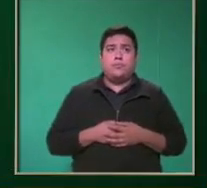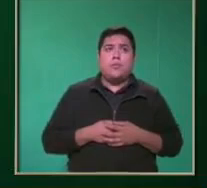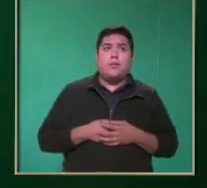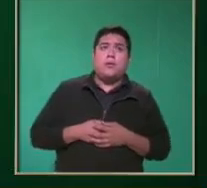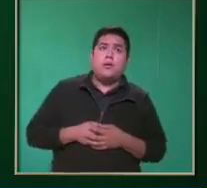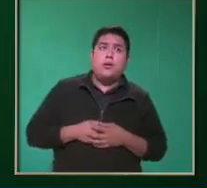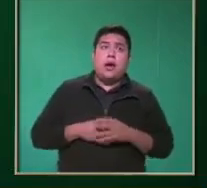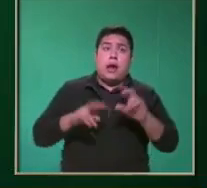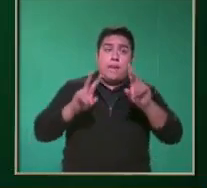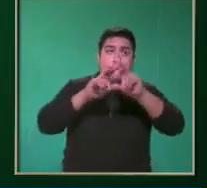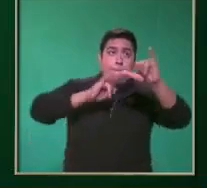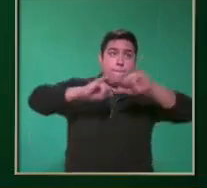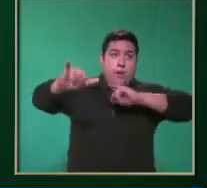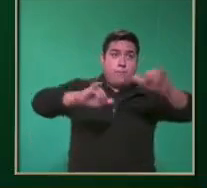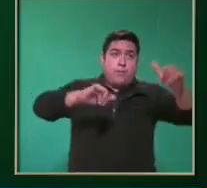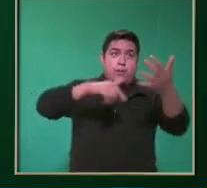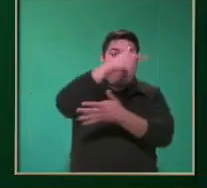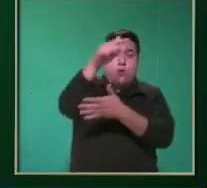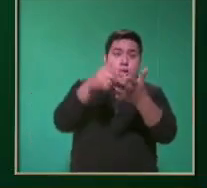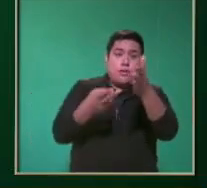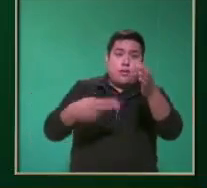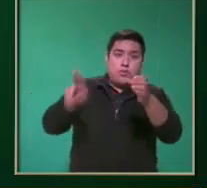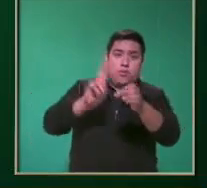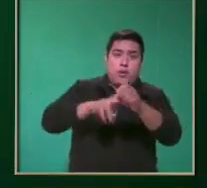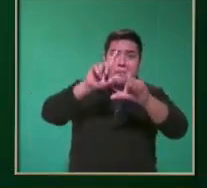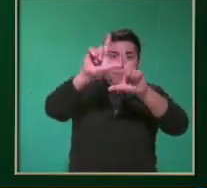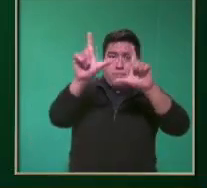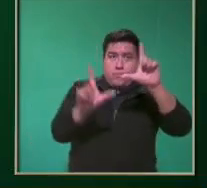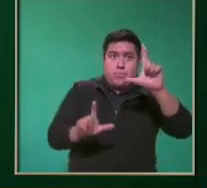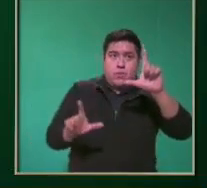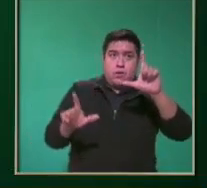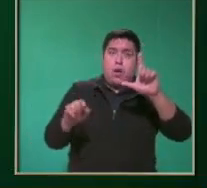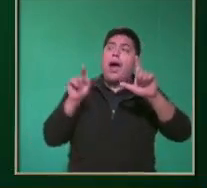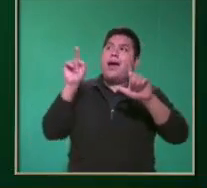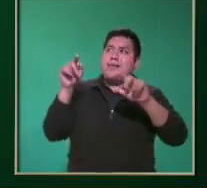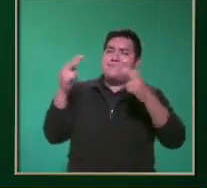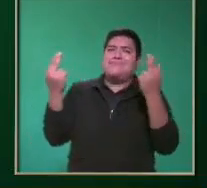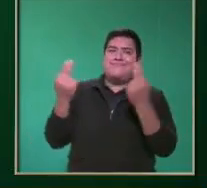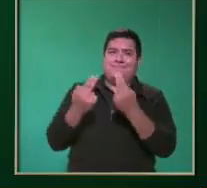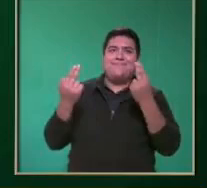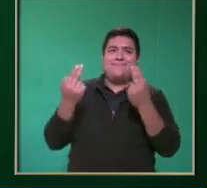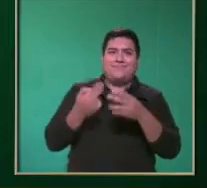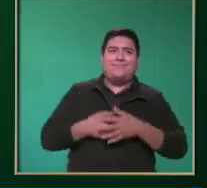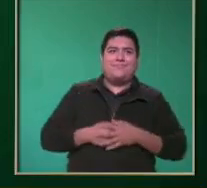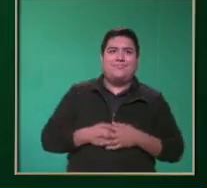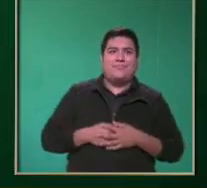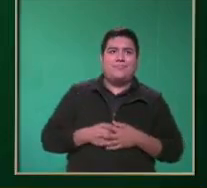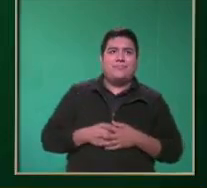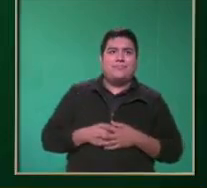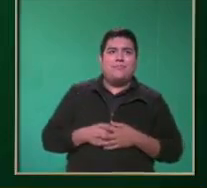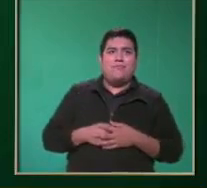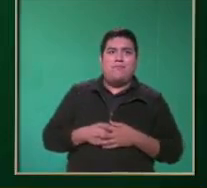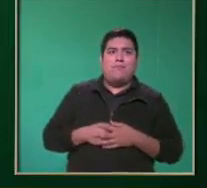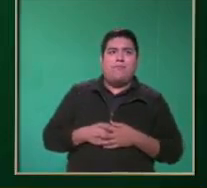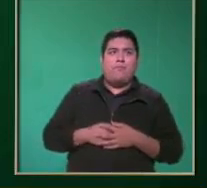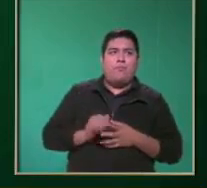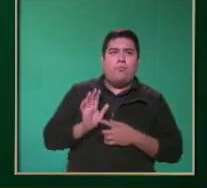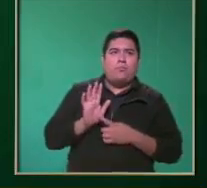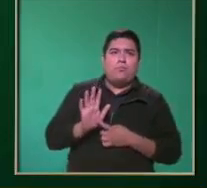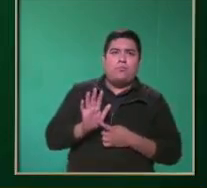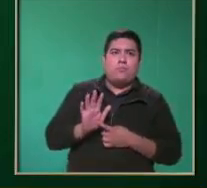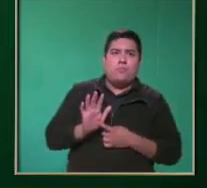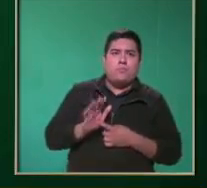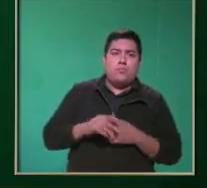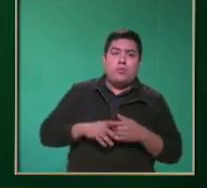de regiones naturales de México es precisamente el que me muestra esas regiones, nos muestra la